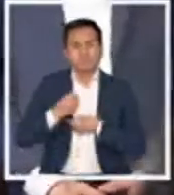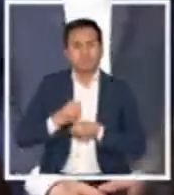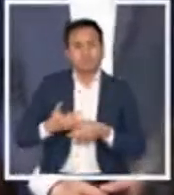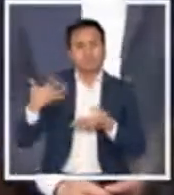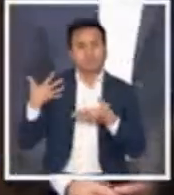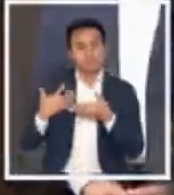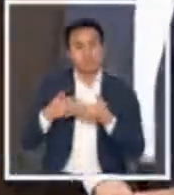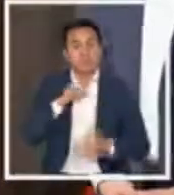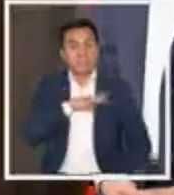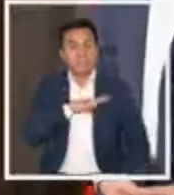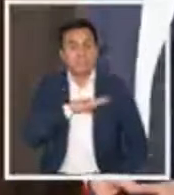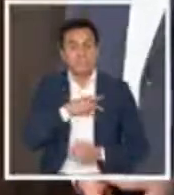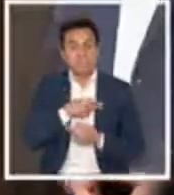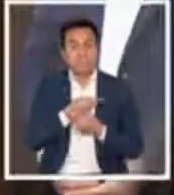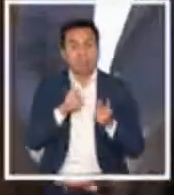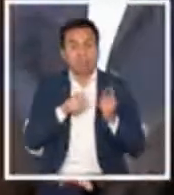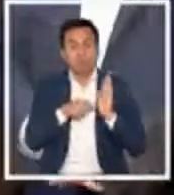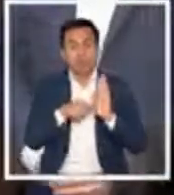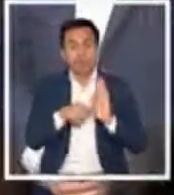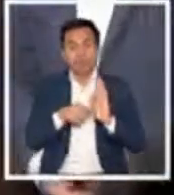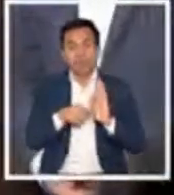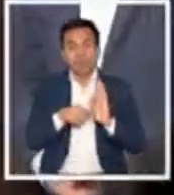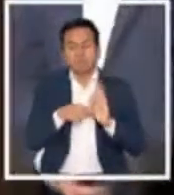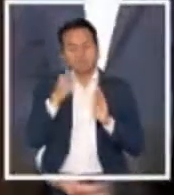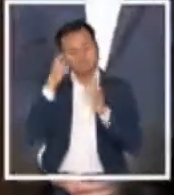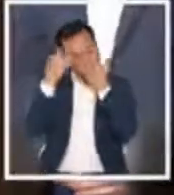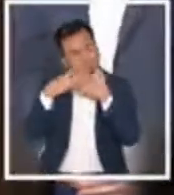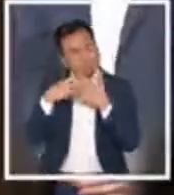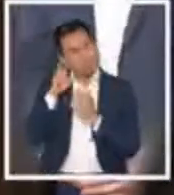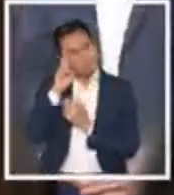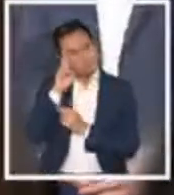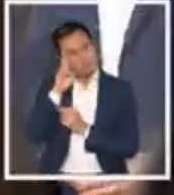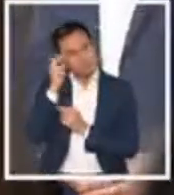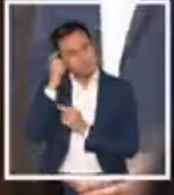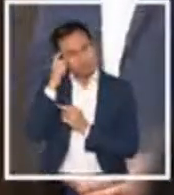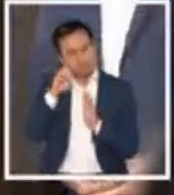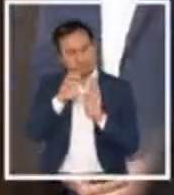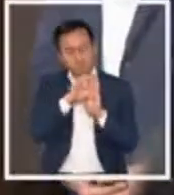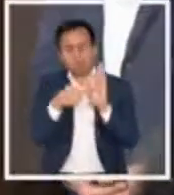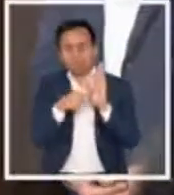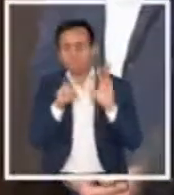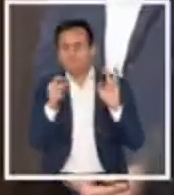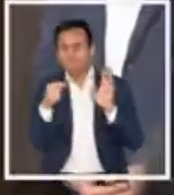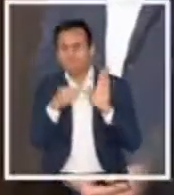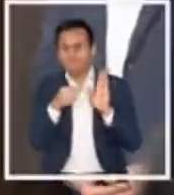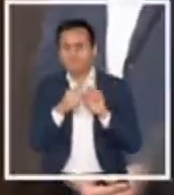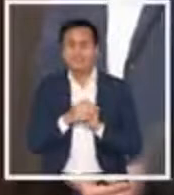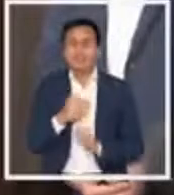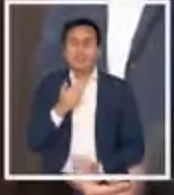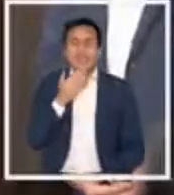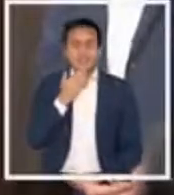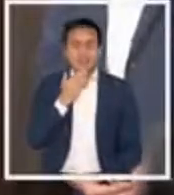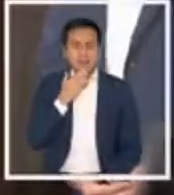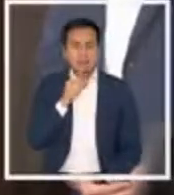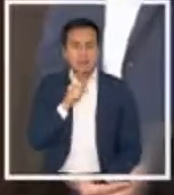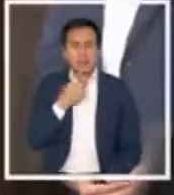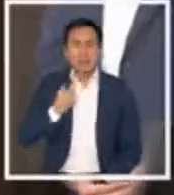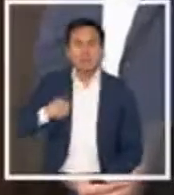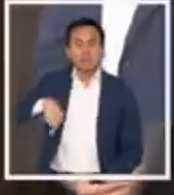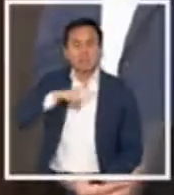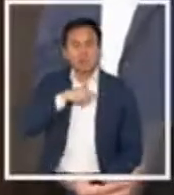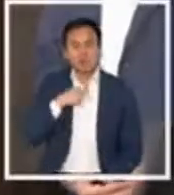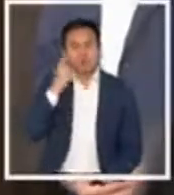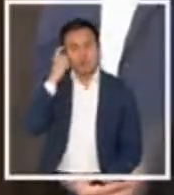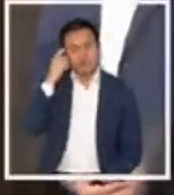años, Chile se lanzó en una profunda reflexión sobre su constitución. Y esto también es para nosotros